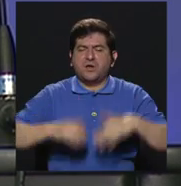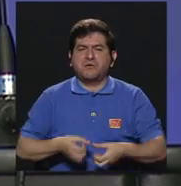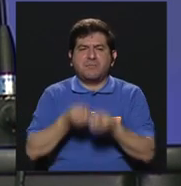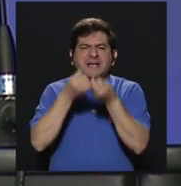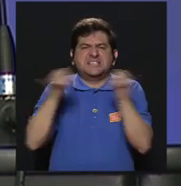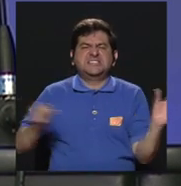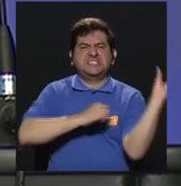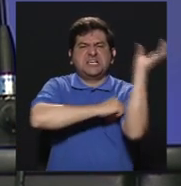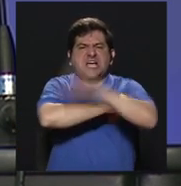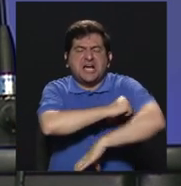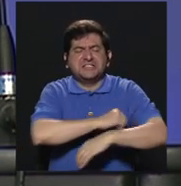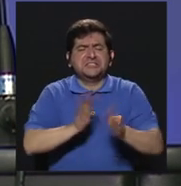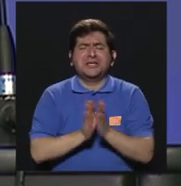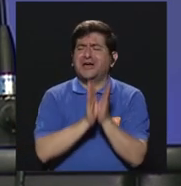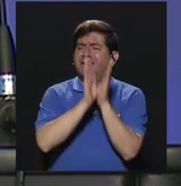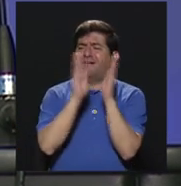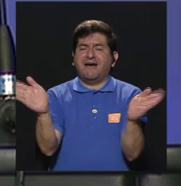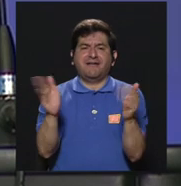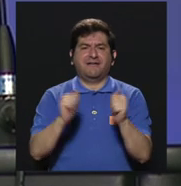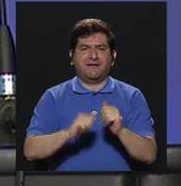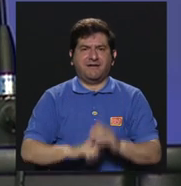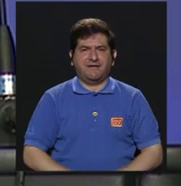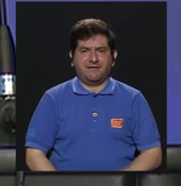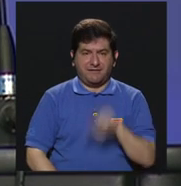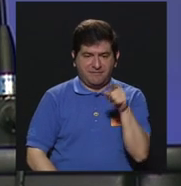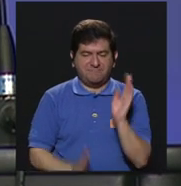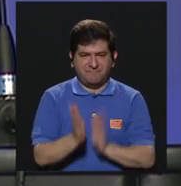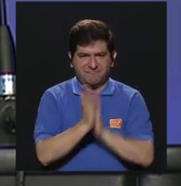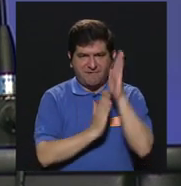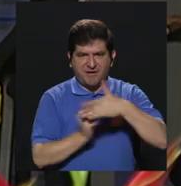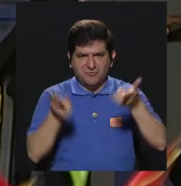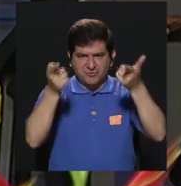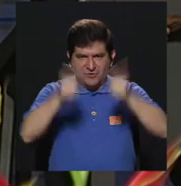impunidad generalizada por dichos abusos.